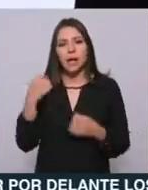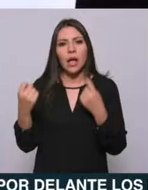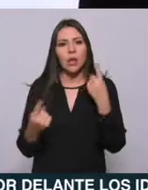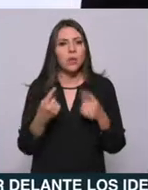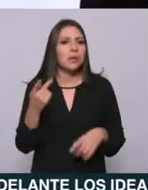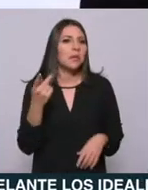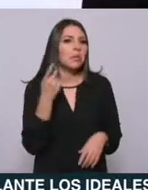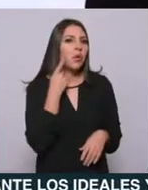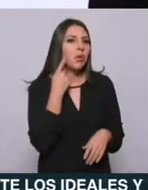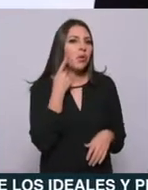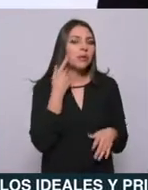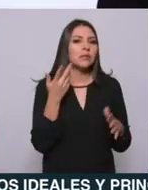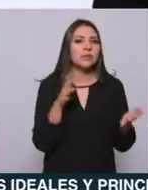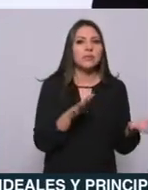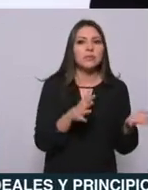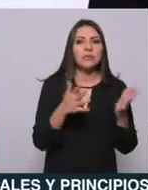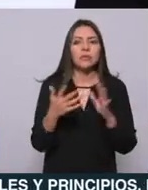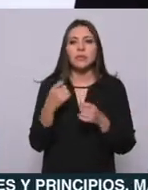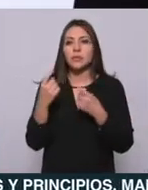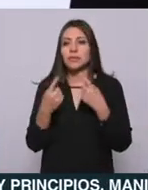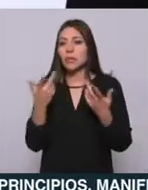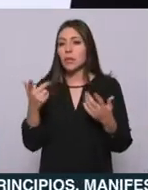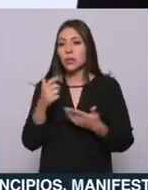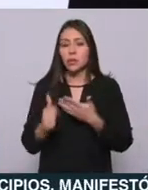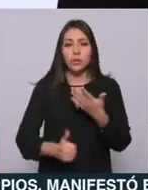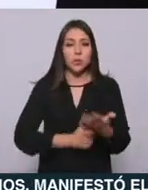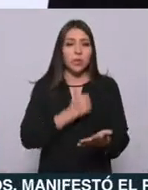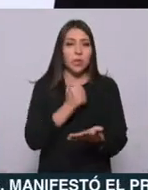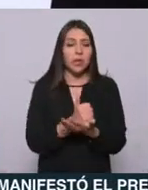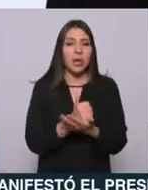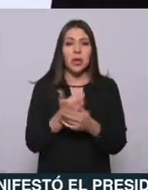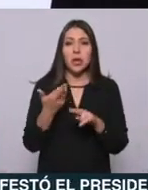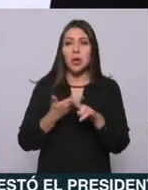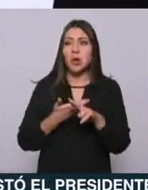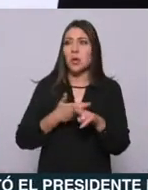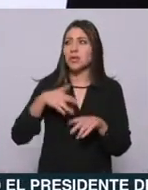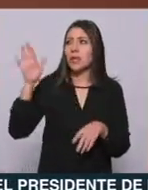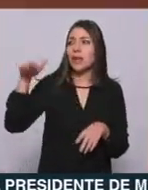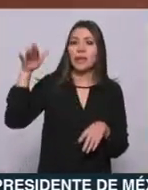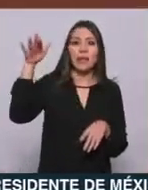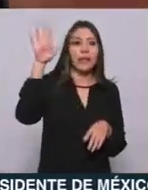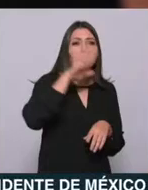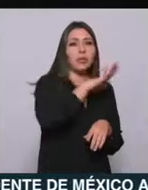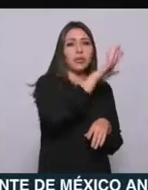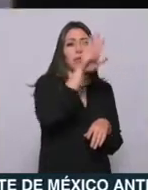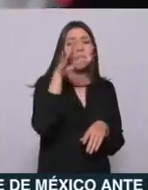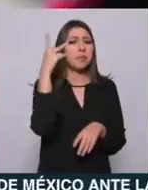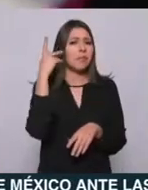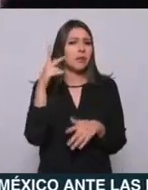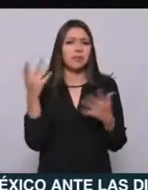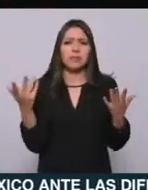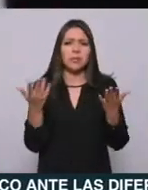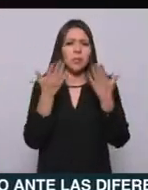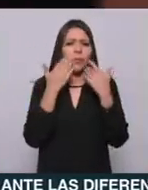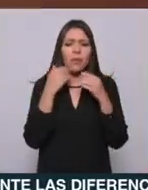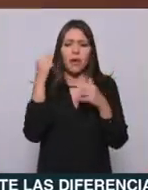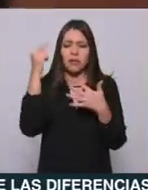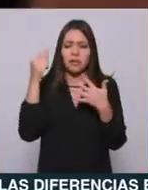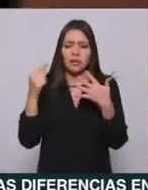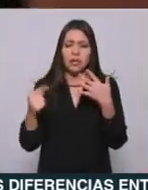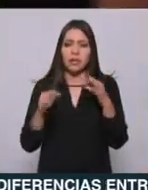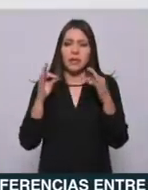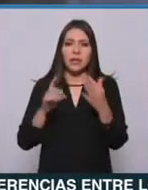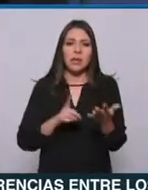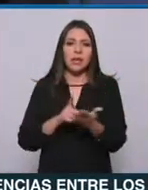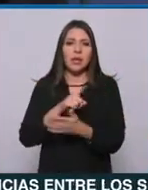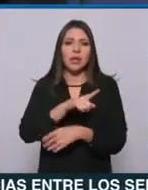¿no?, que no conviene que una ciudad que por más rosa que se pinte no está generando las garantías para que nosotras habitemos seguras, ¿no?